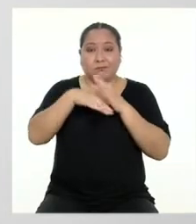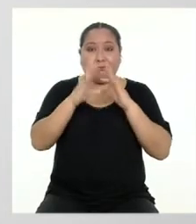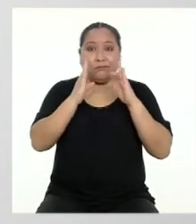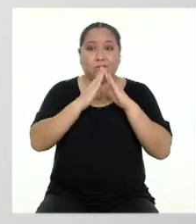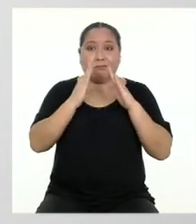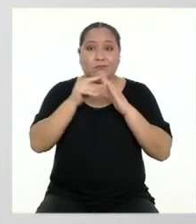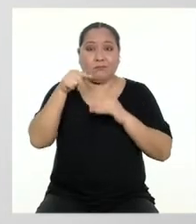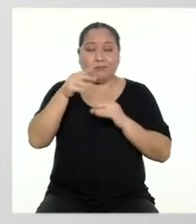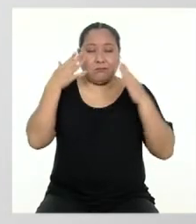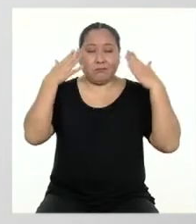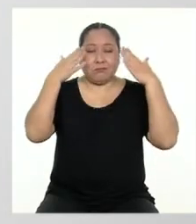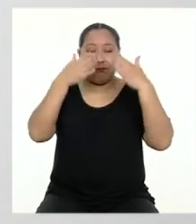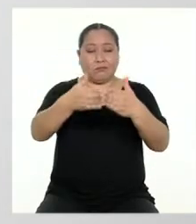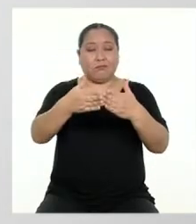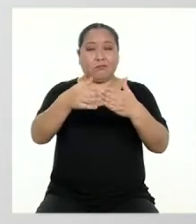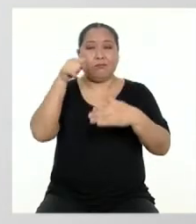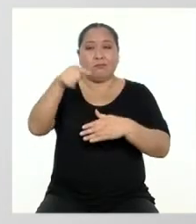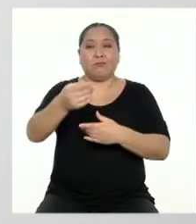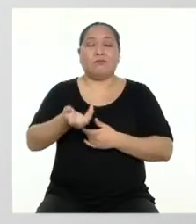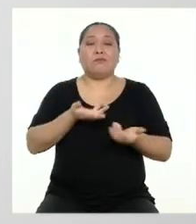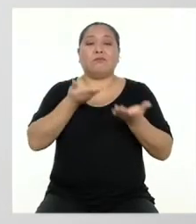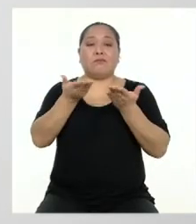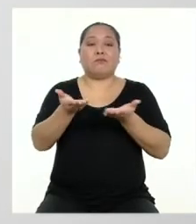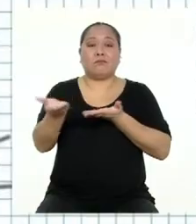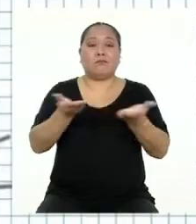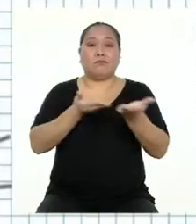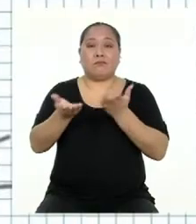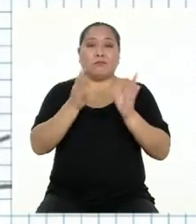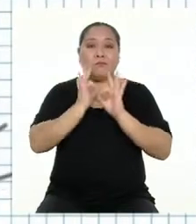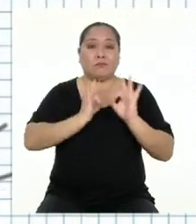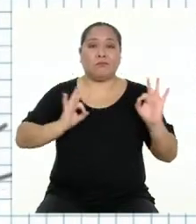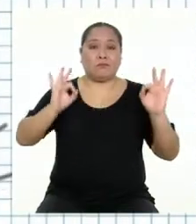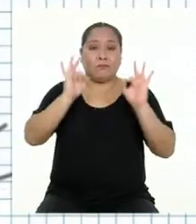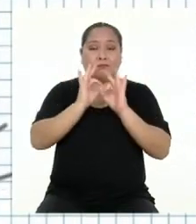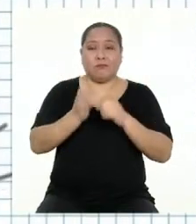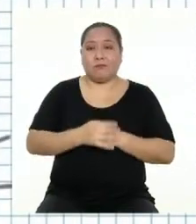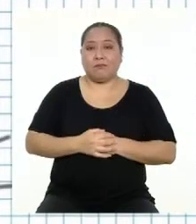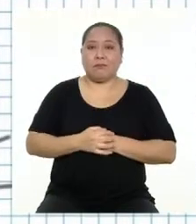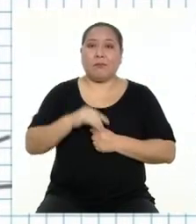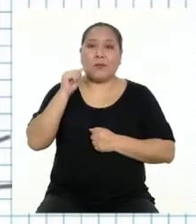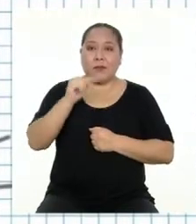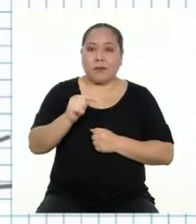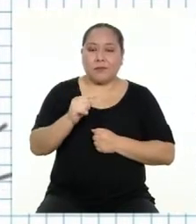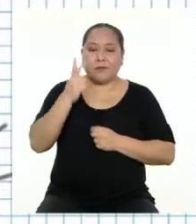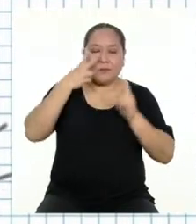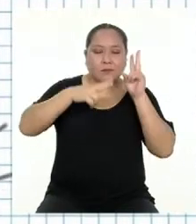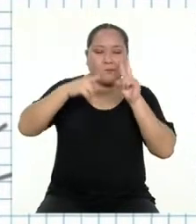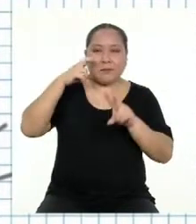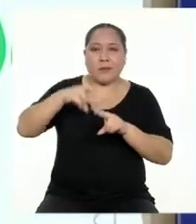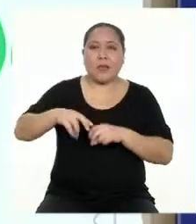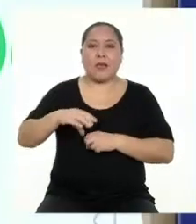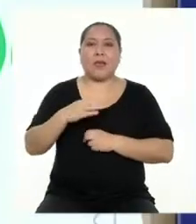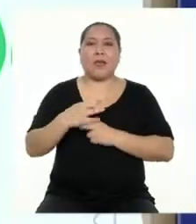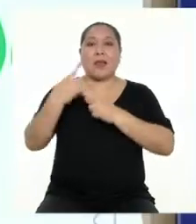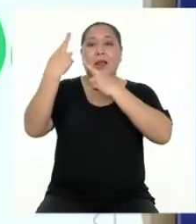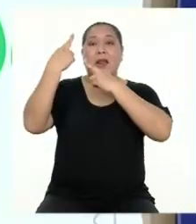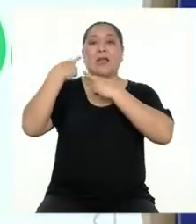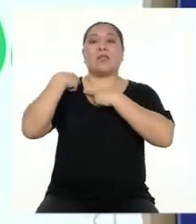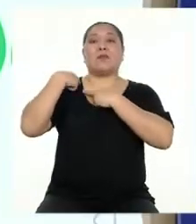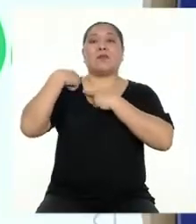a satisfacer nuestras necesidades más importantes. Al hacerlo, estás ejerciendo tu ciudadanía económica. Eso